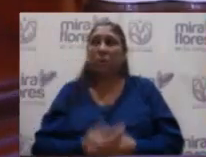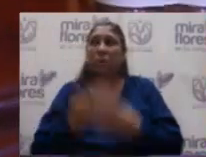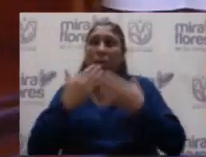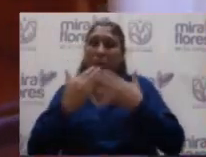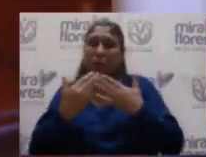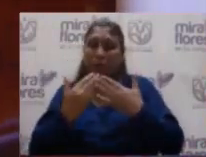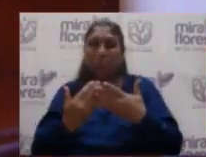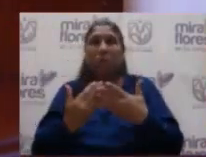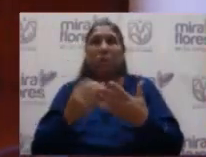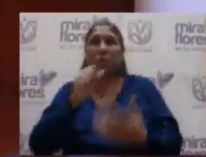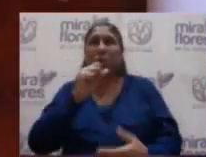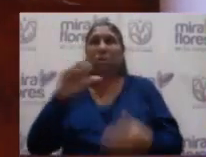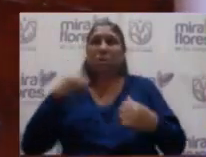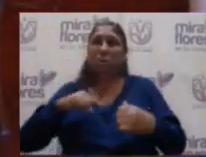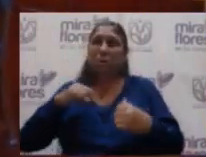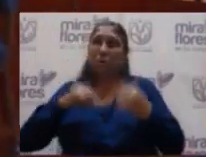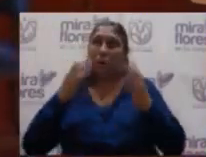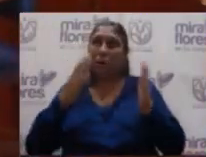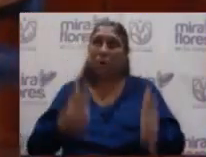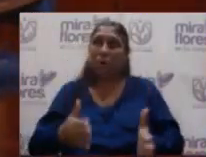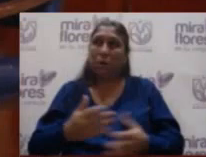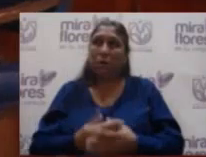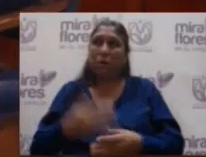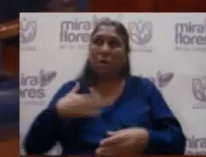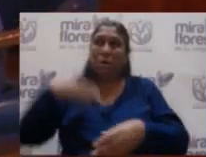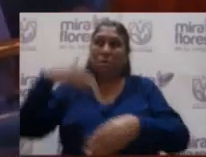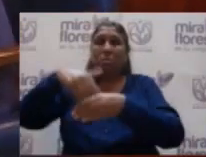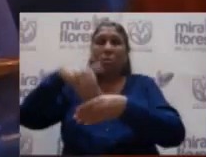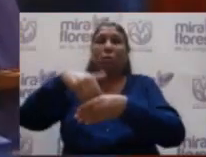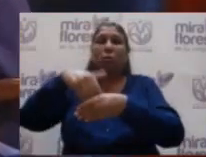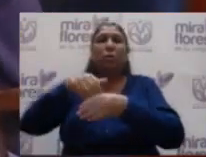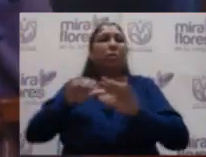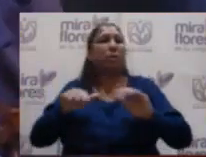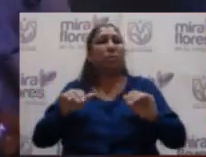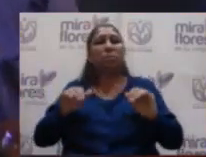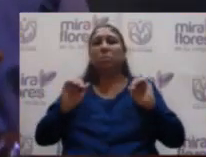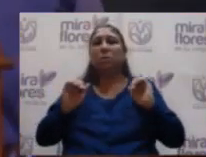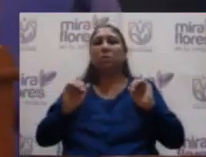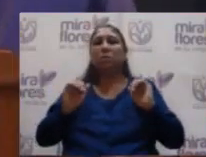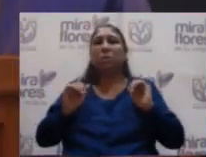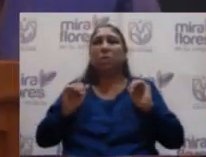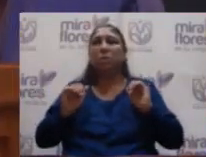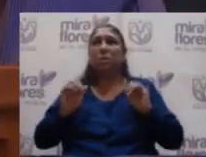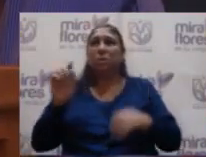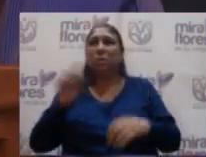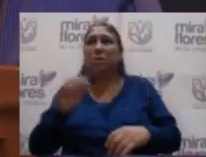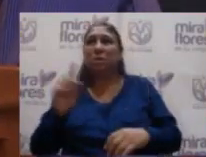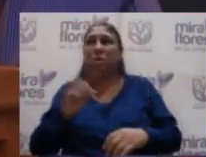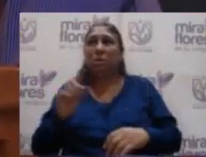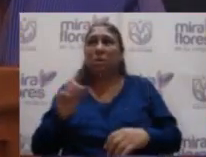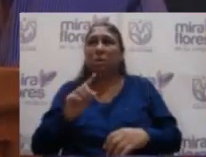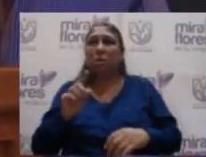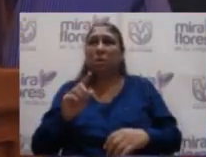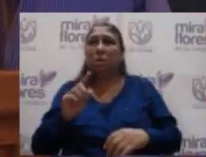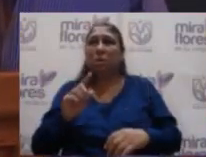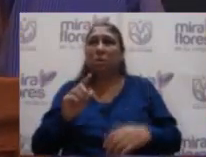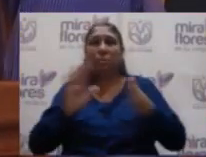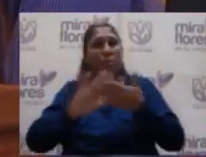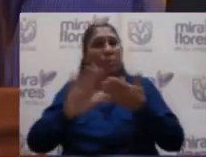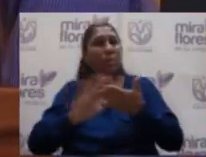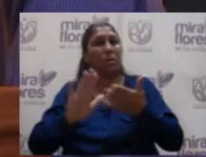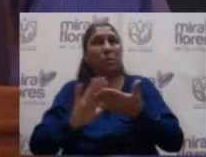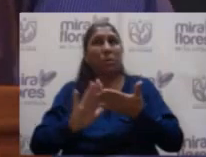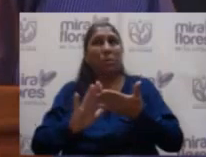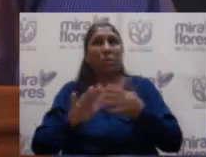Gracias, señor alcalde. Mi voto también va a ser de abstinencia, no porque siga al regidor... O de abstención. Perdón,